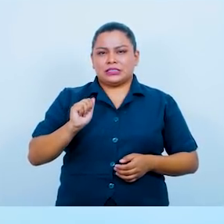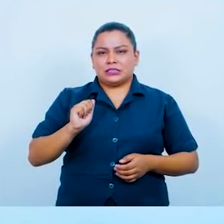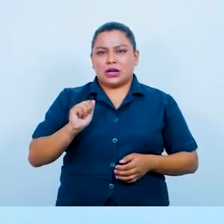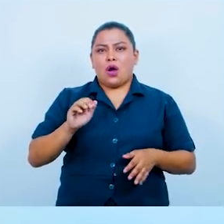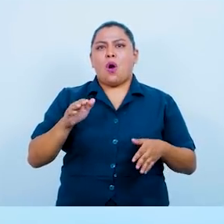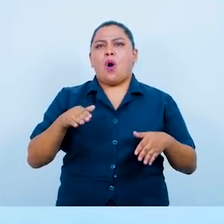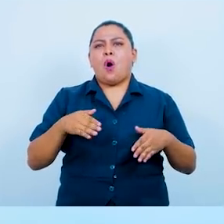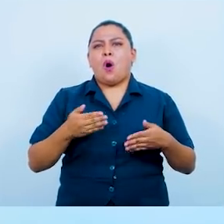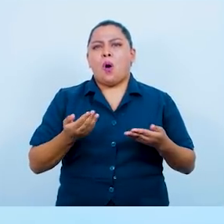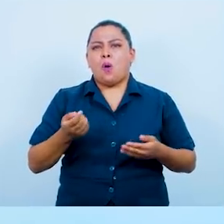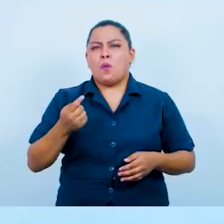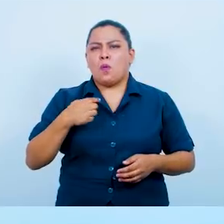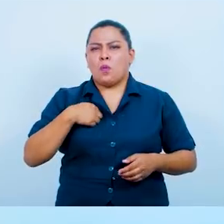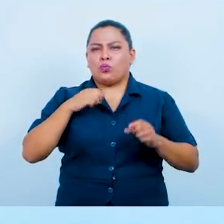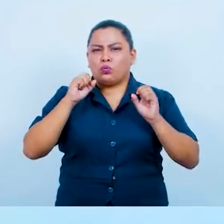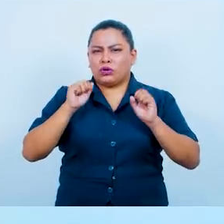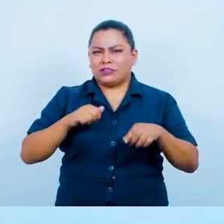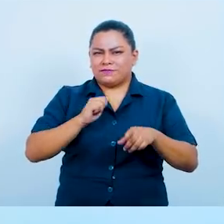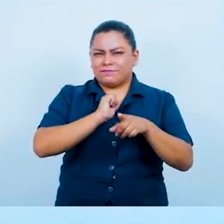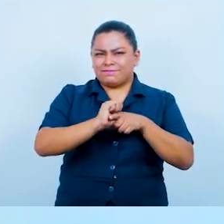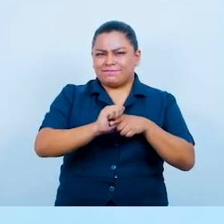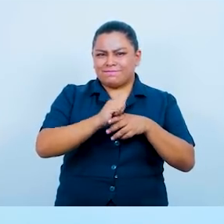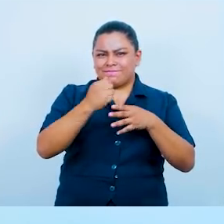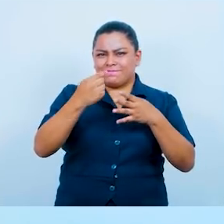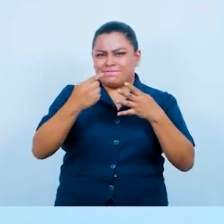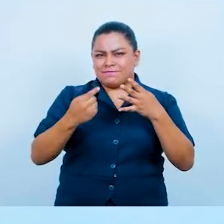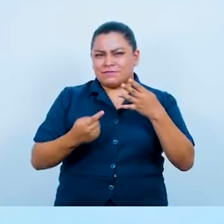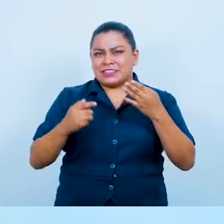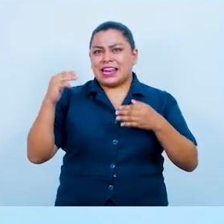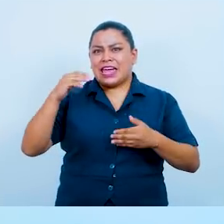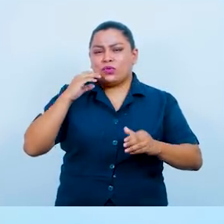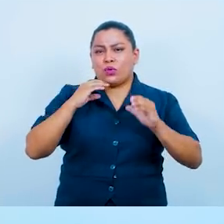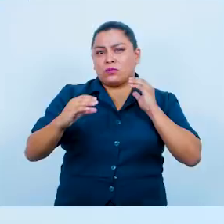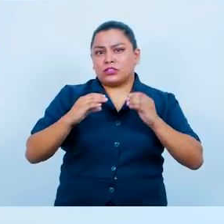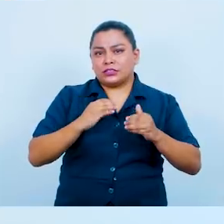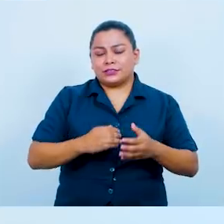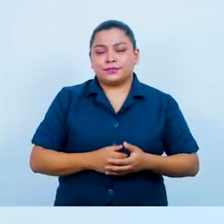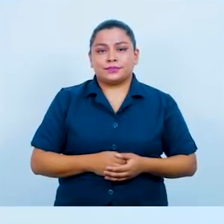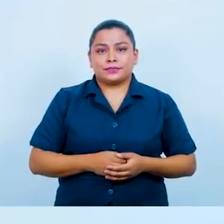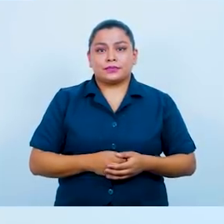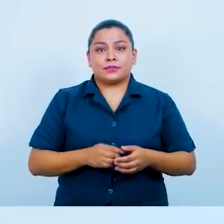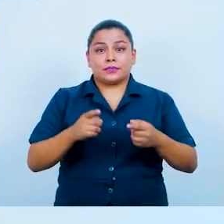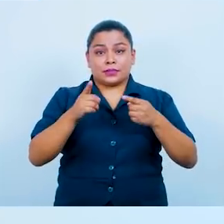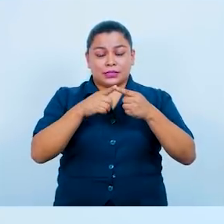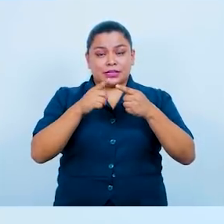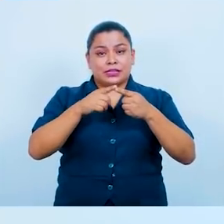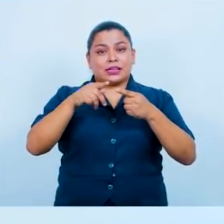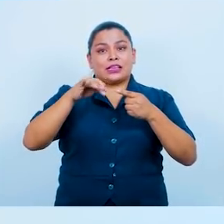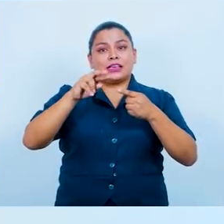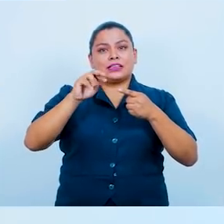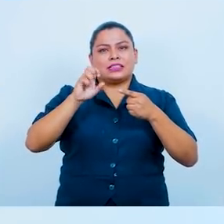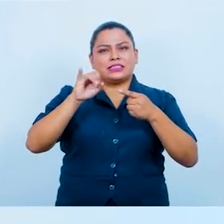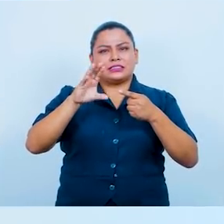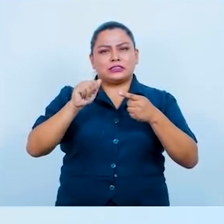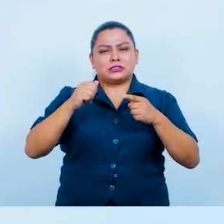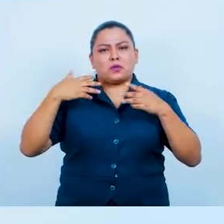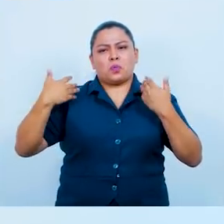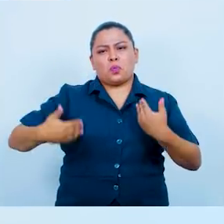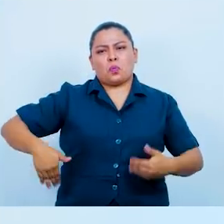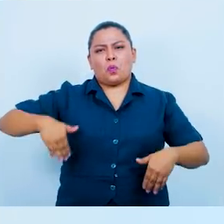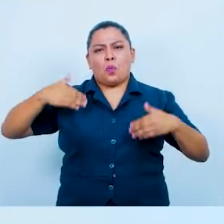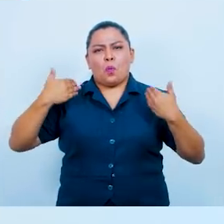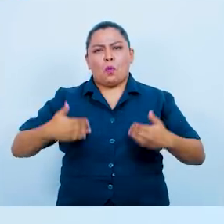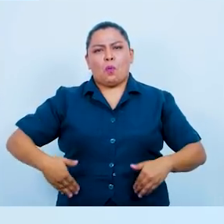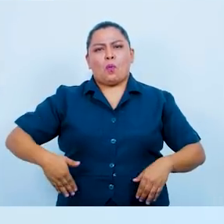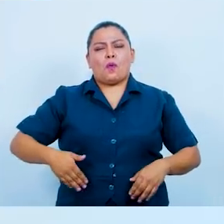¿cómo puedo ejercitar las disciplinas que componen la educomunicación? La kinésica, a través de los movimientos de